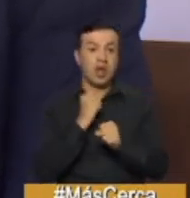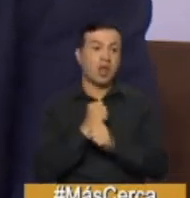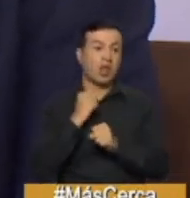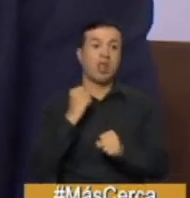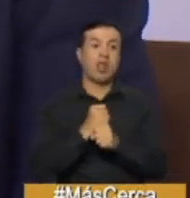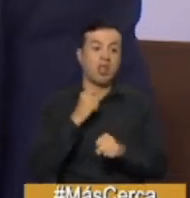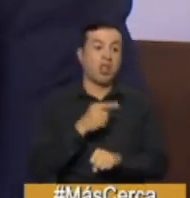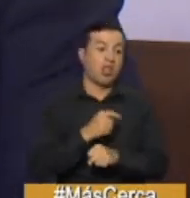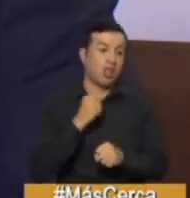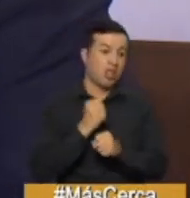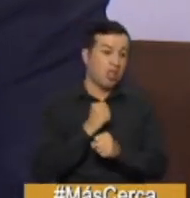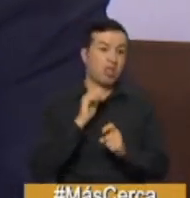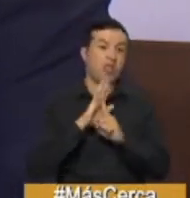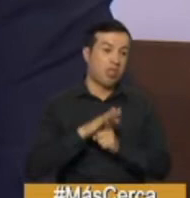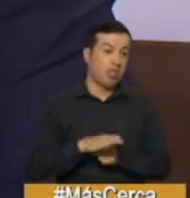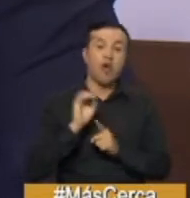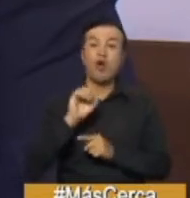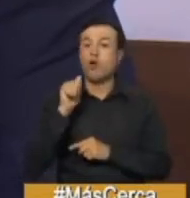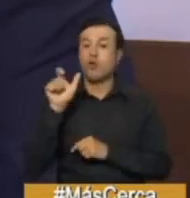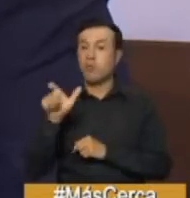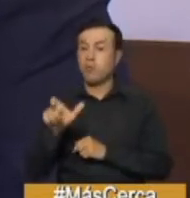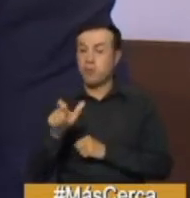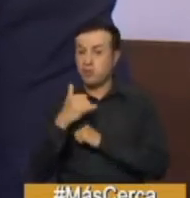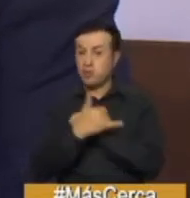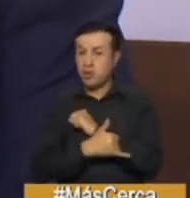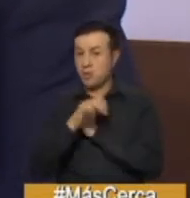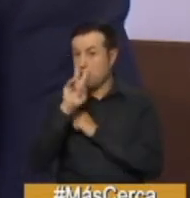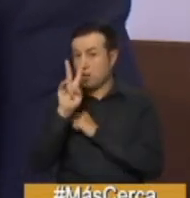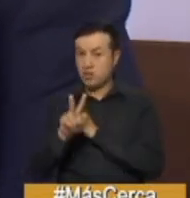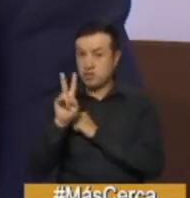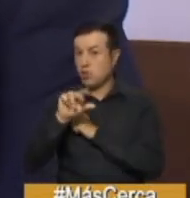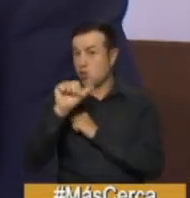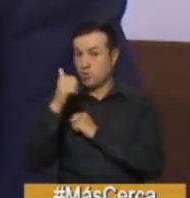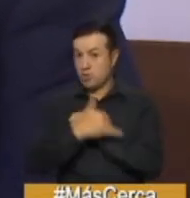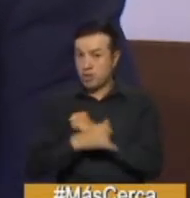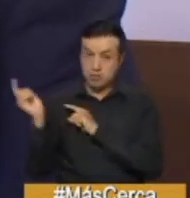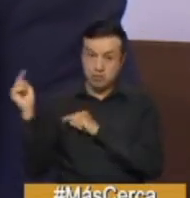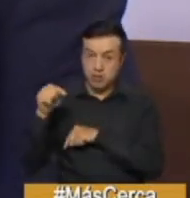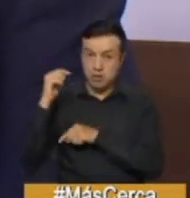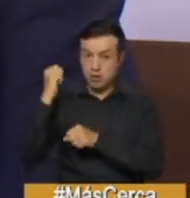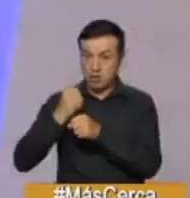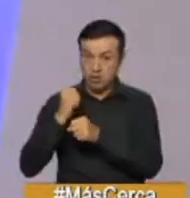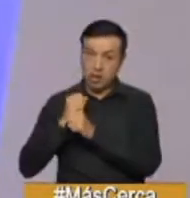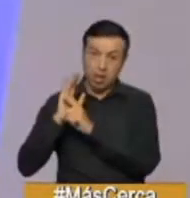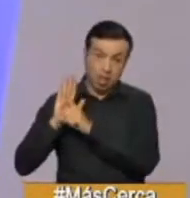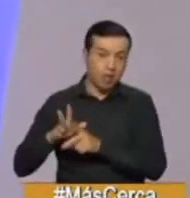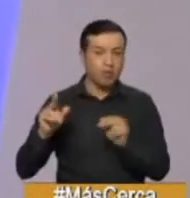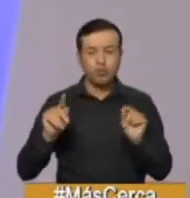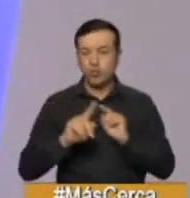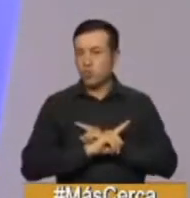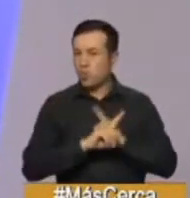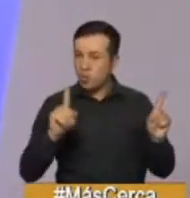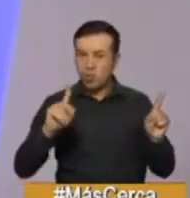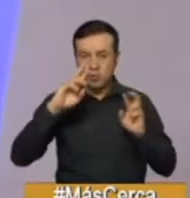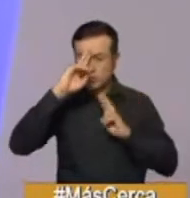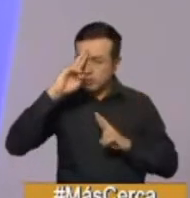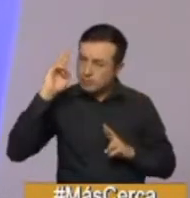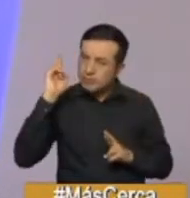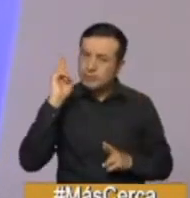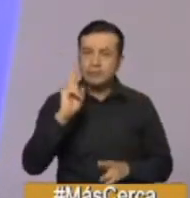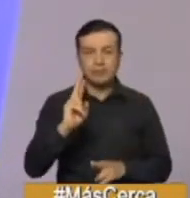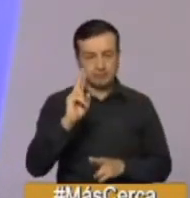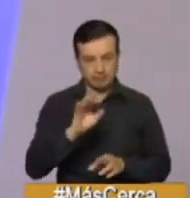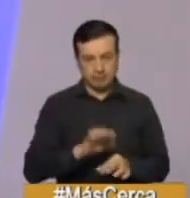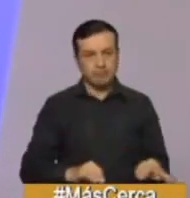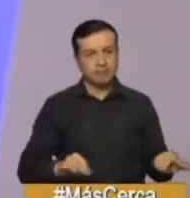ningún extranjero que sea explotado y que se precautele una fuente de empleo para los ecuatorianos eso es muy importante saber que este tipo de trabajo